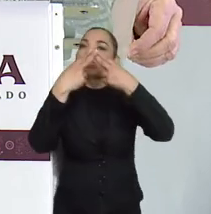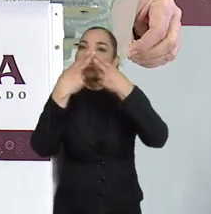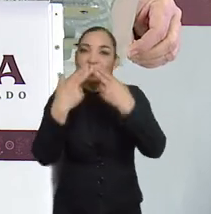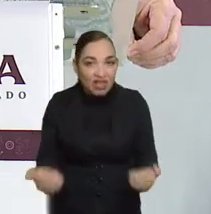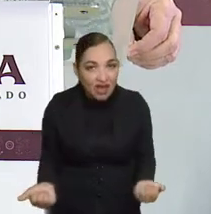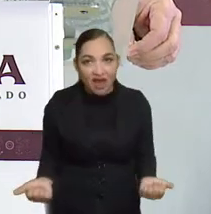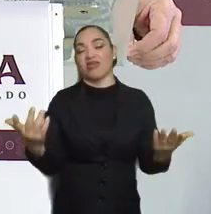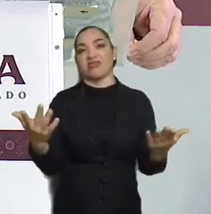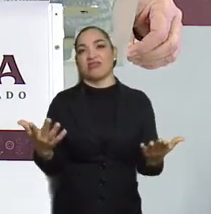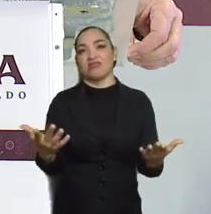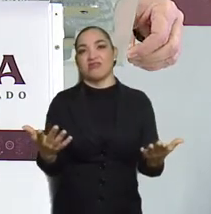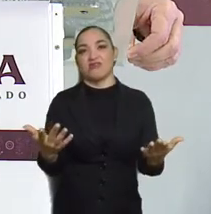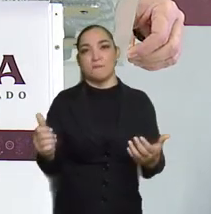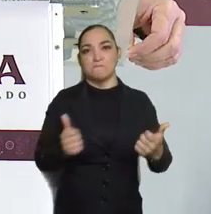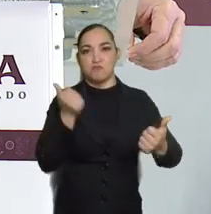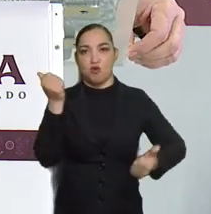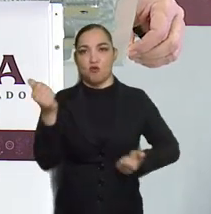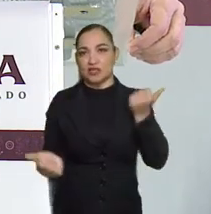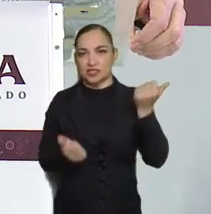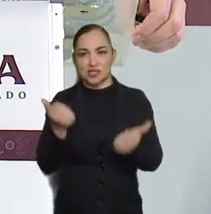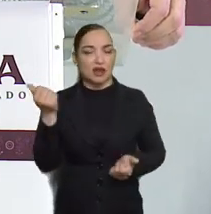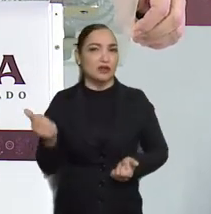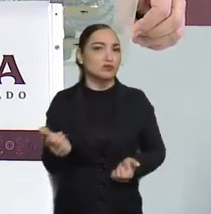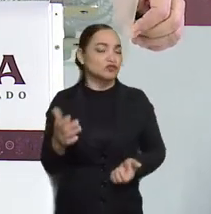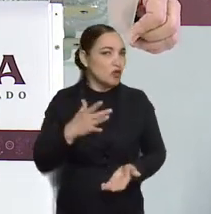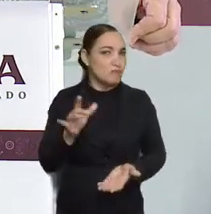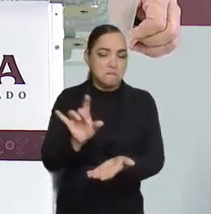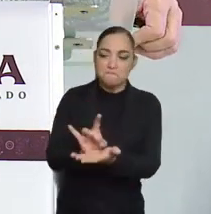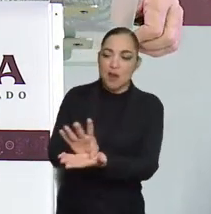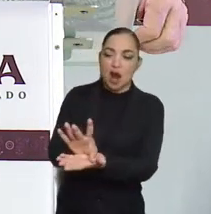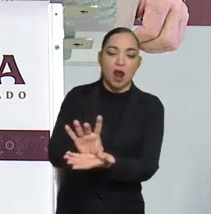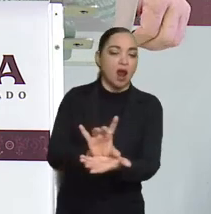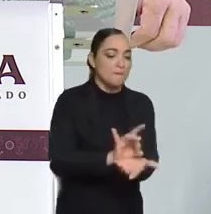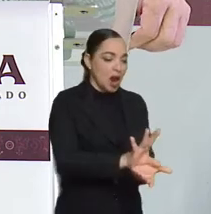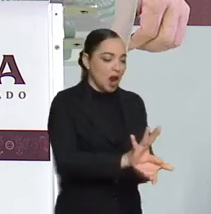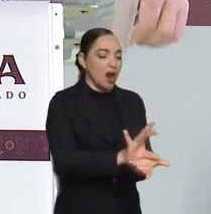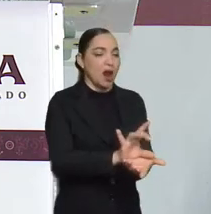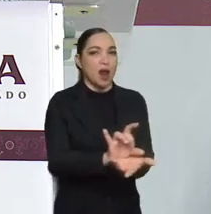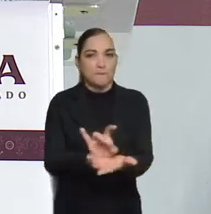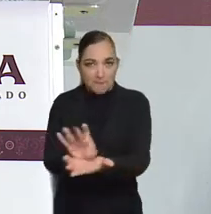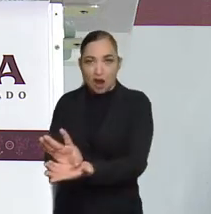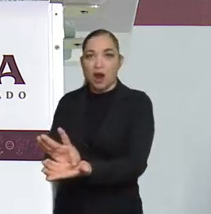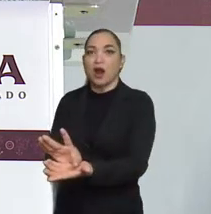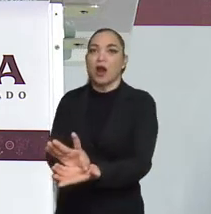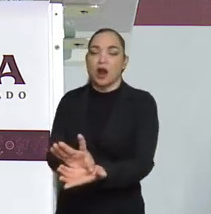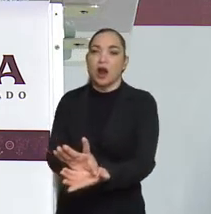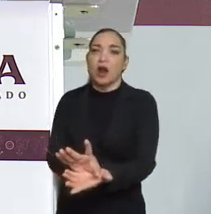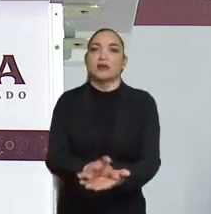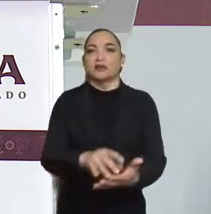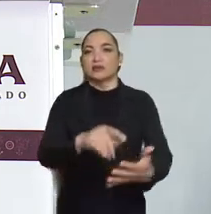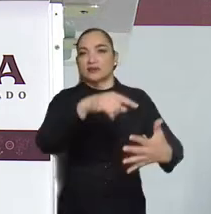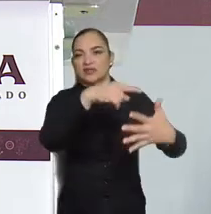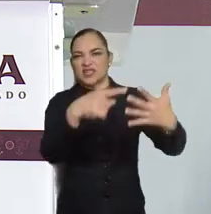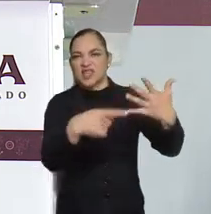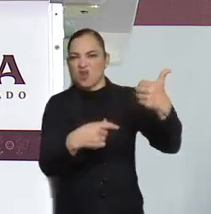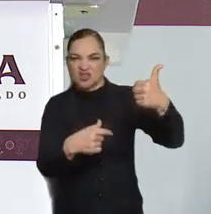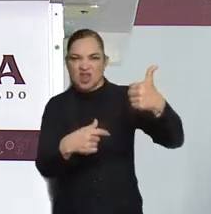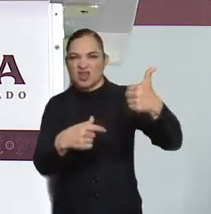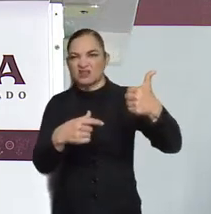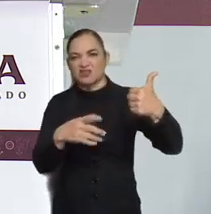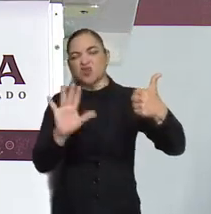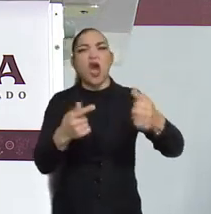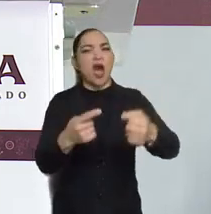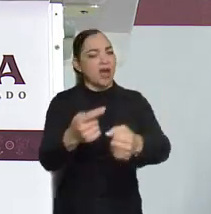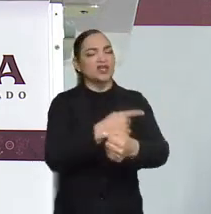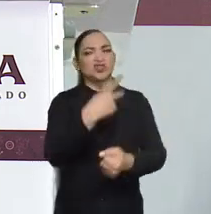quiera despedir, no solamente el tema de estos 5 o 6, ya había despedido